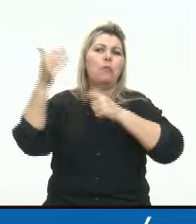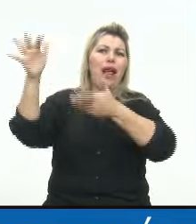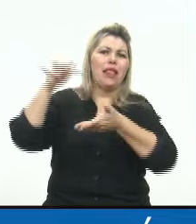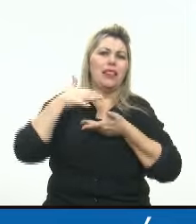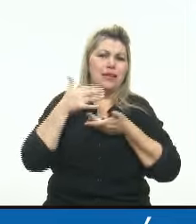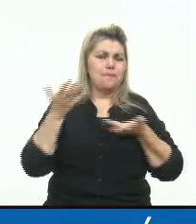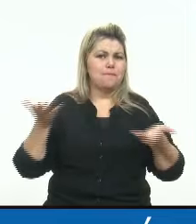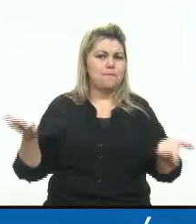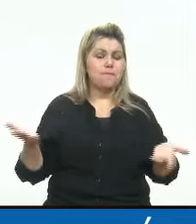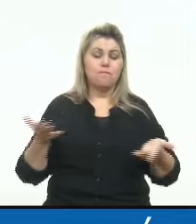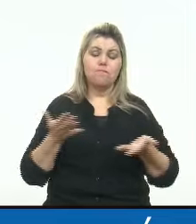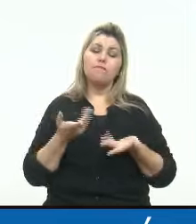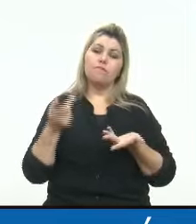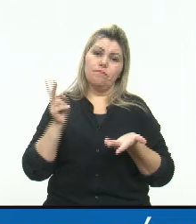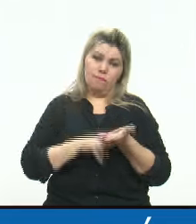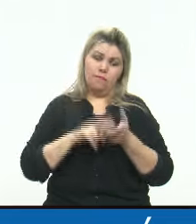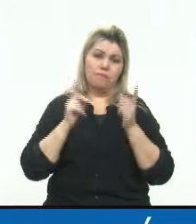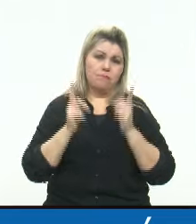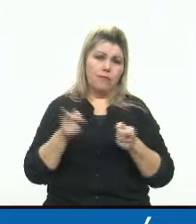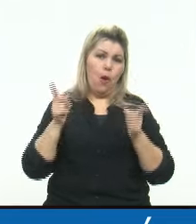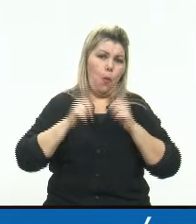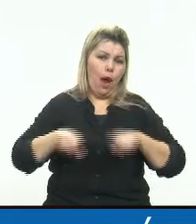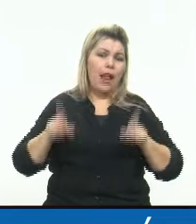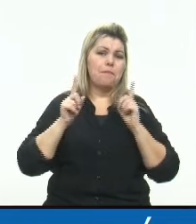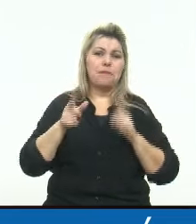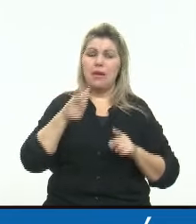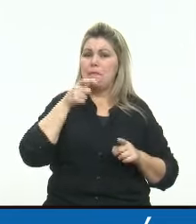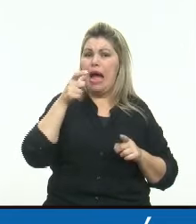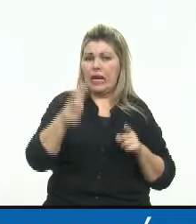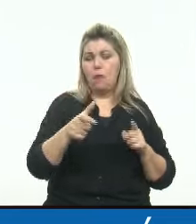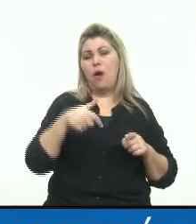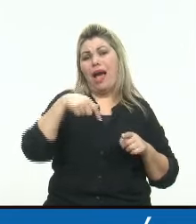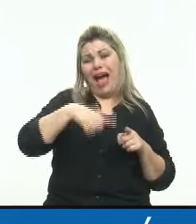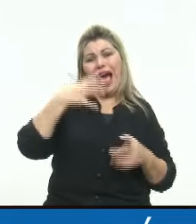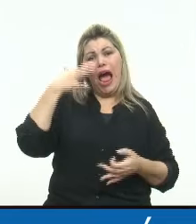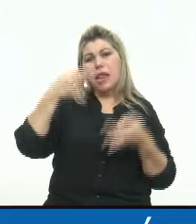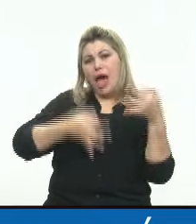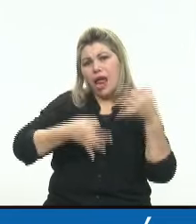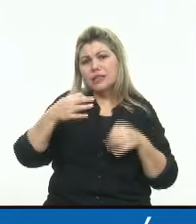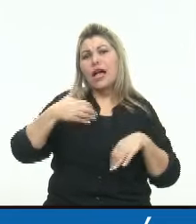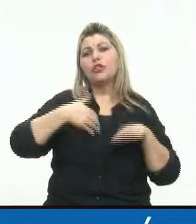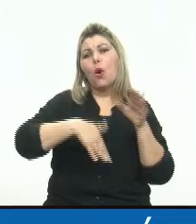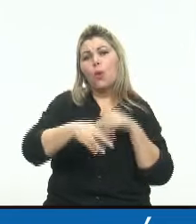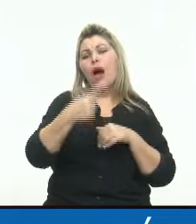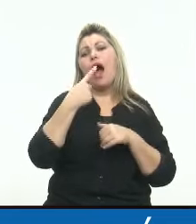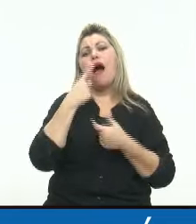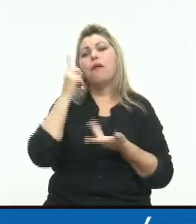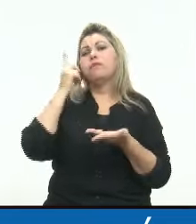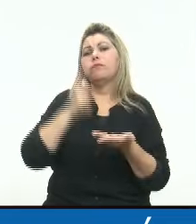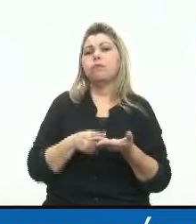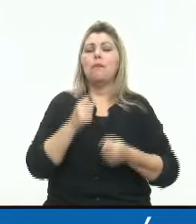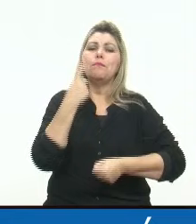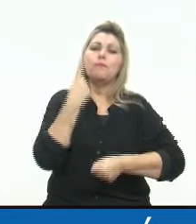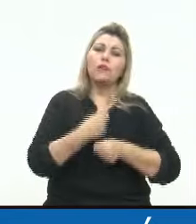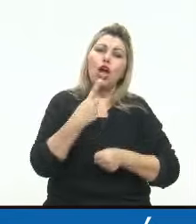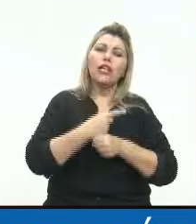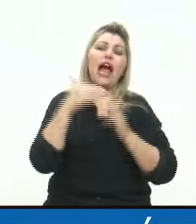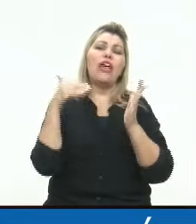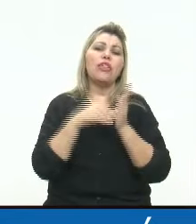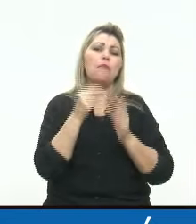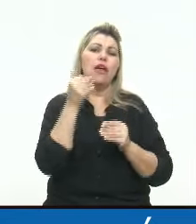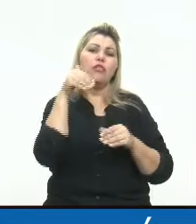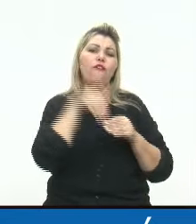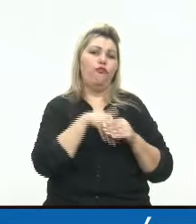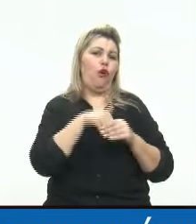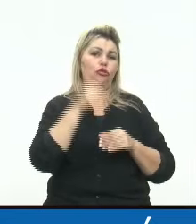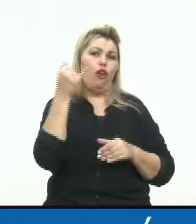voy a reiterar las respuestas, lamentablemente se están analizando y se van a dar las prioridades que correspondan con los fondos disponibles.